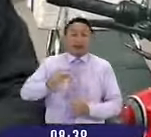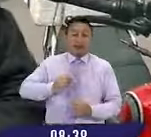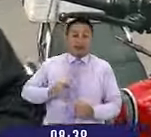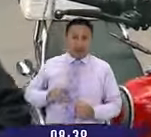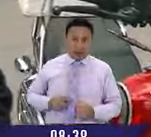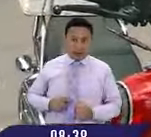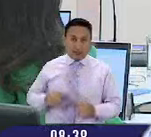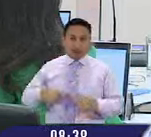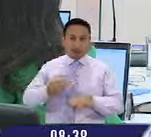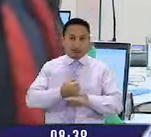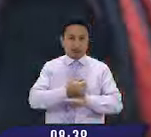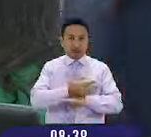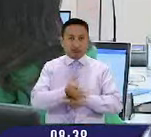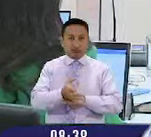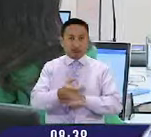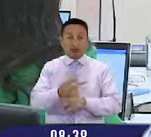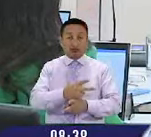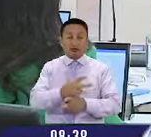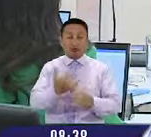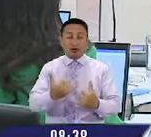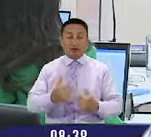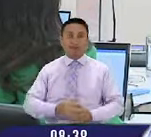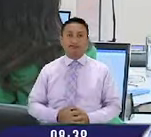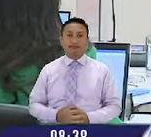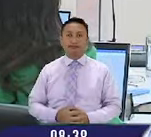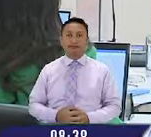las observaciones de los concejales.